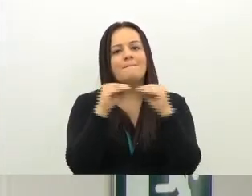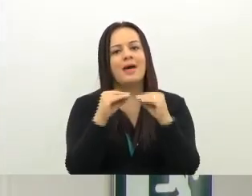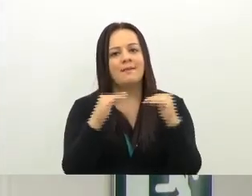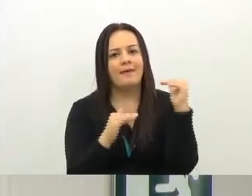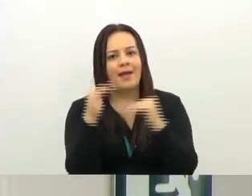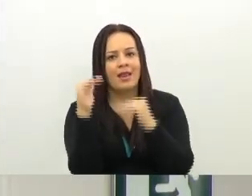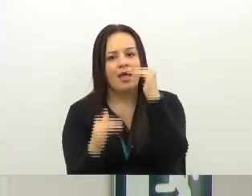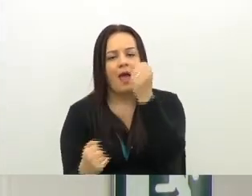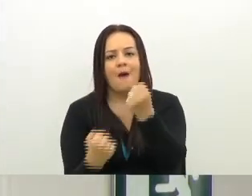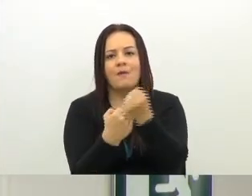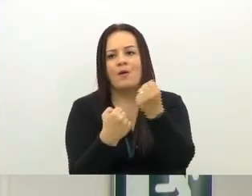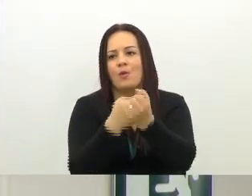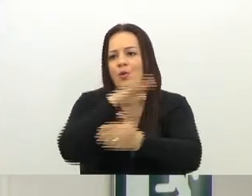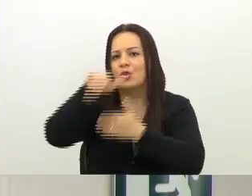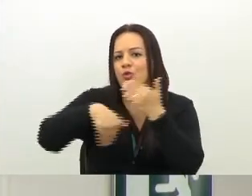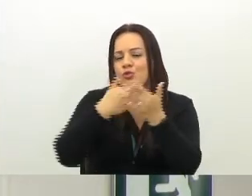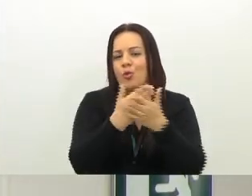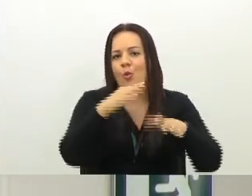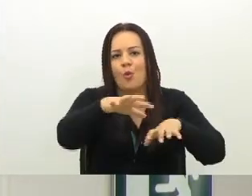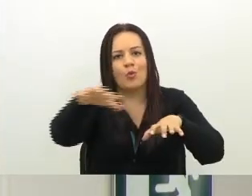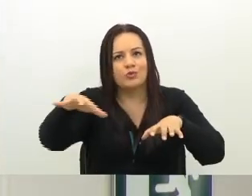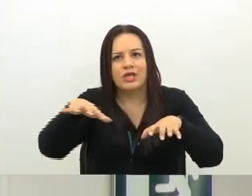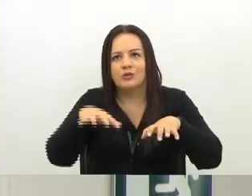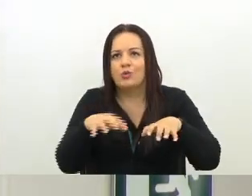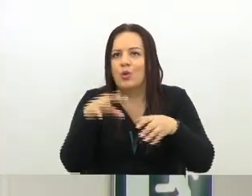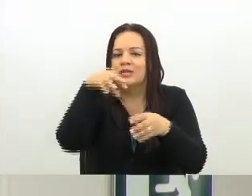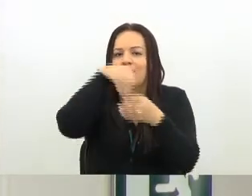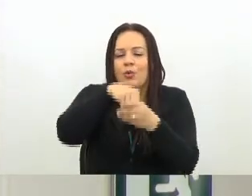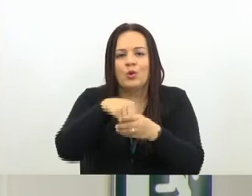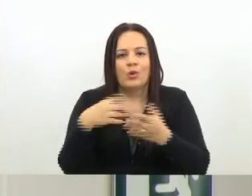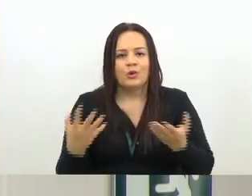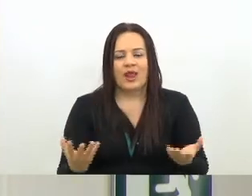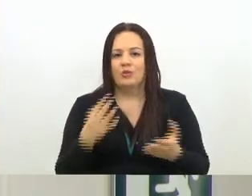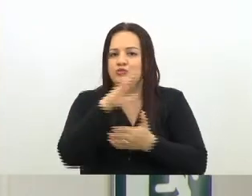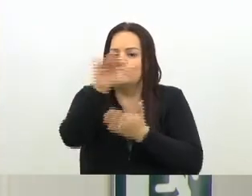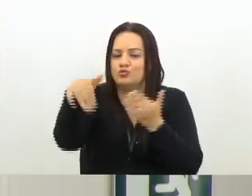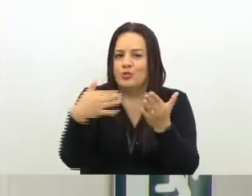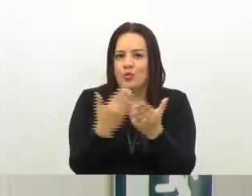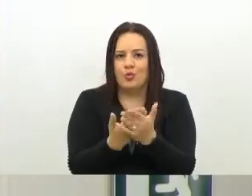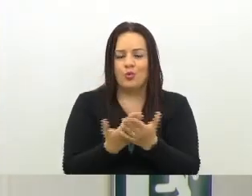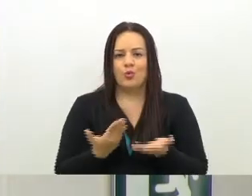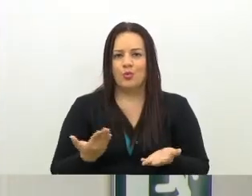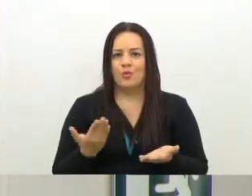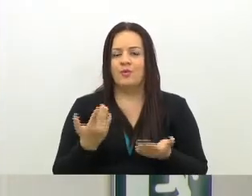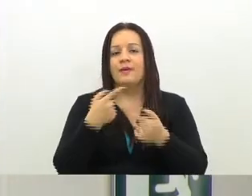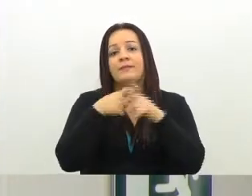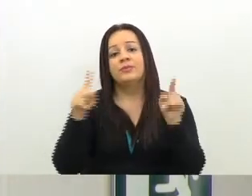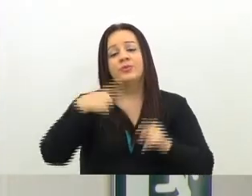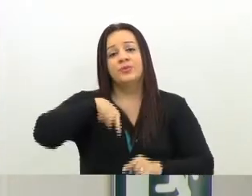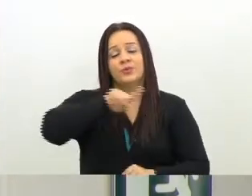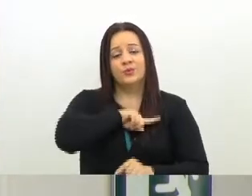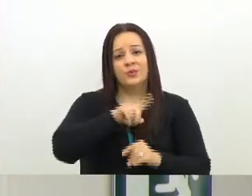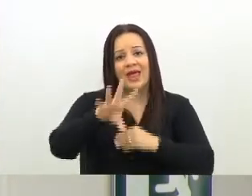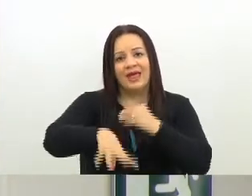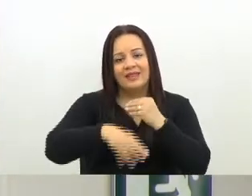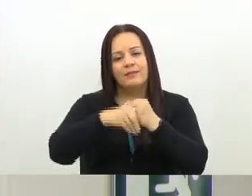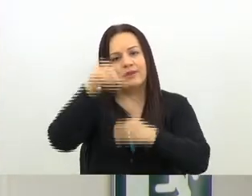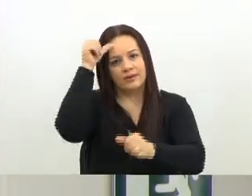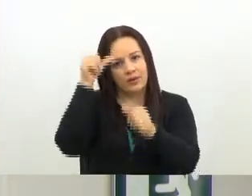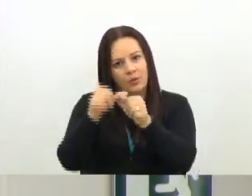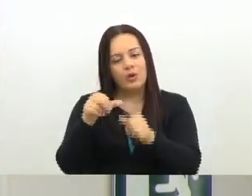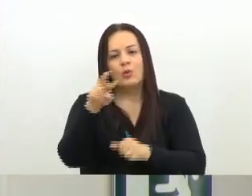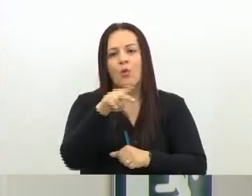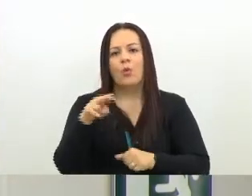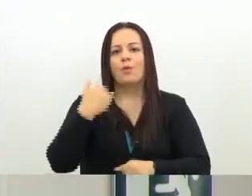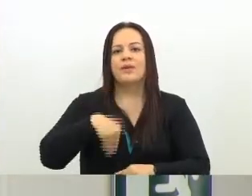favor de todos los sectores involucrados, absolutamente todos. Nosotros, además, les recuerdo,